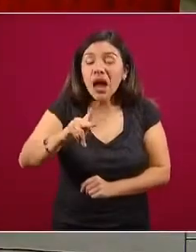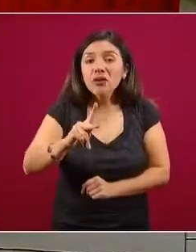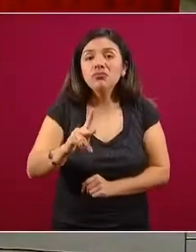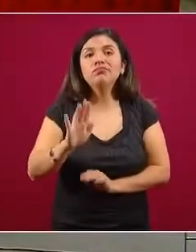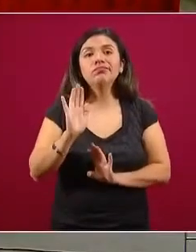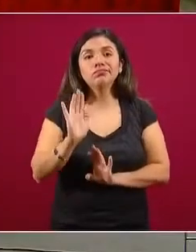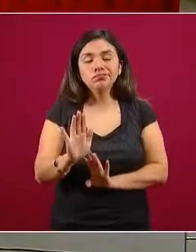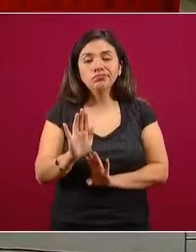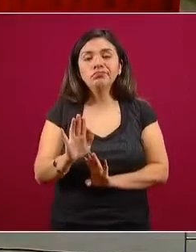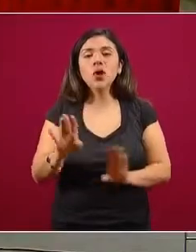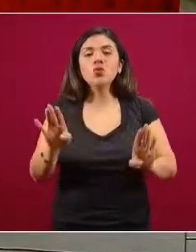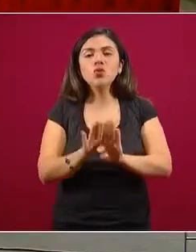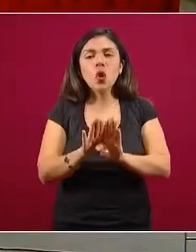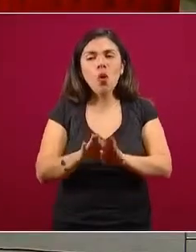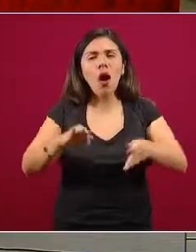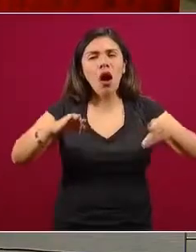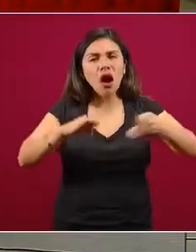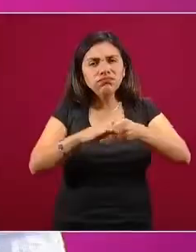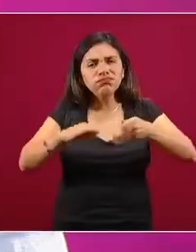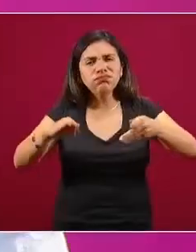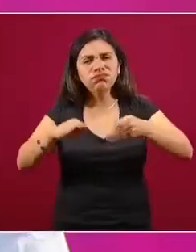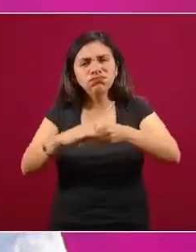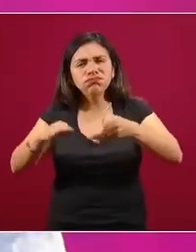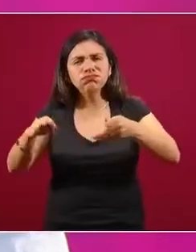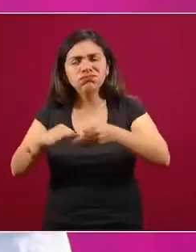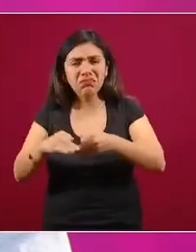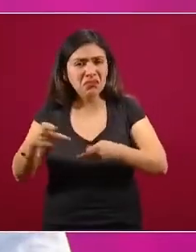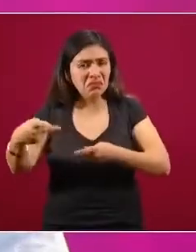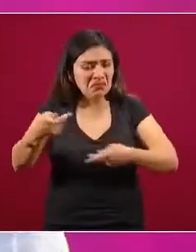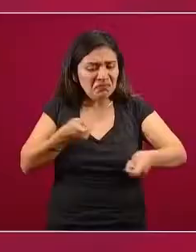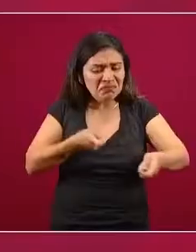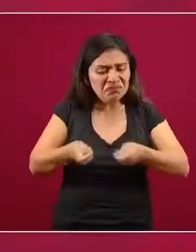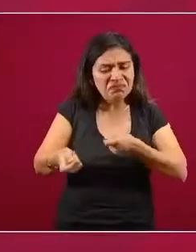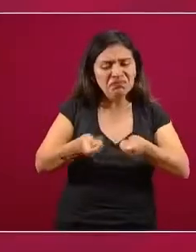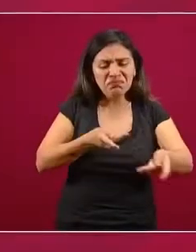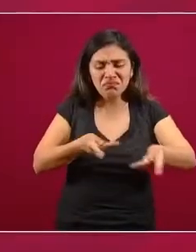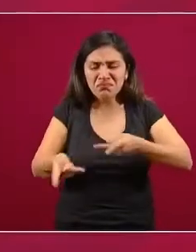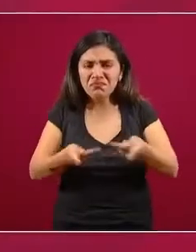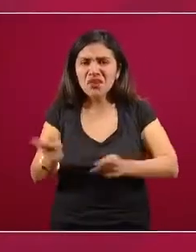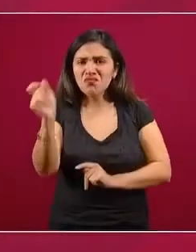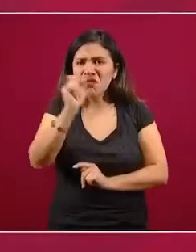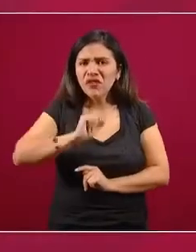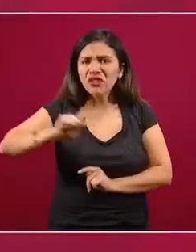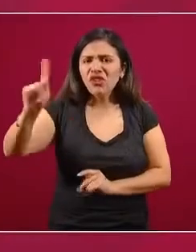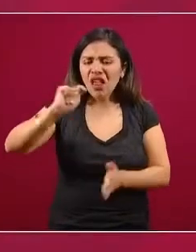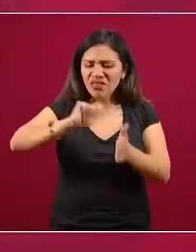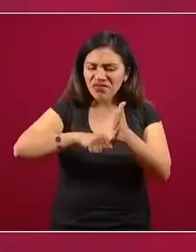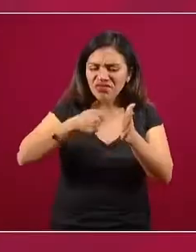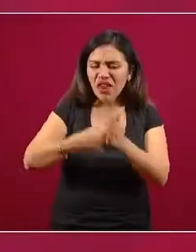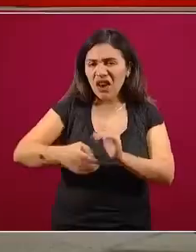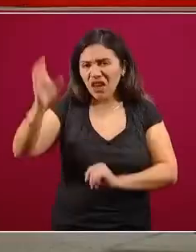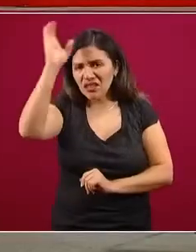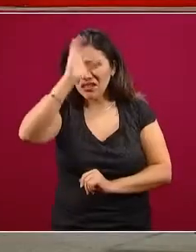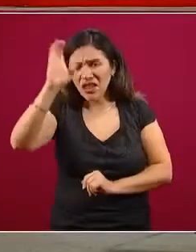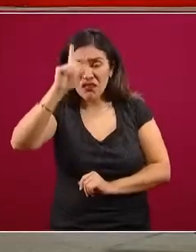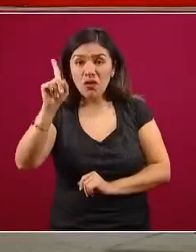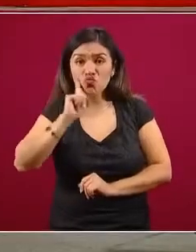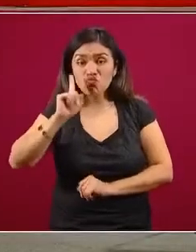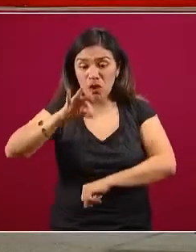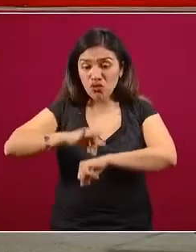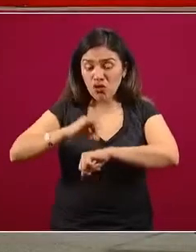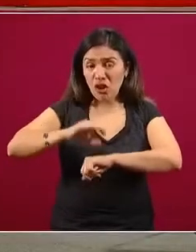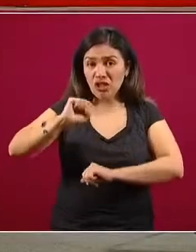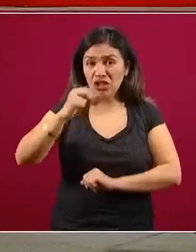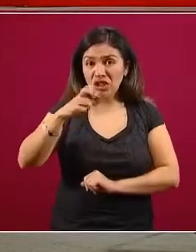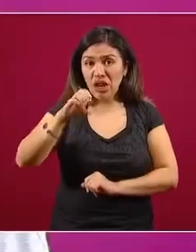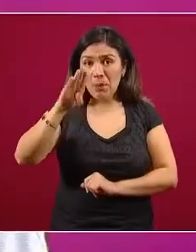forma constante, consistente, profesional, técnica, científica, que la doctora Sheinbaum